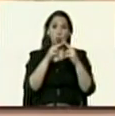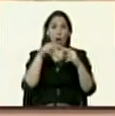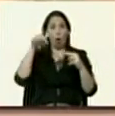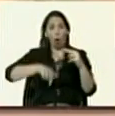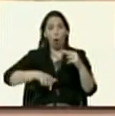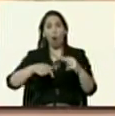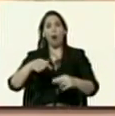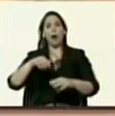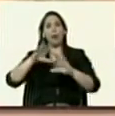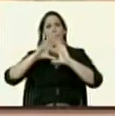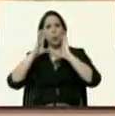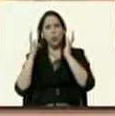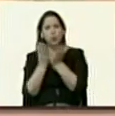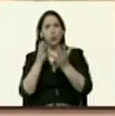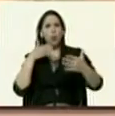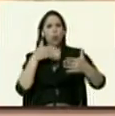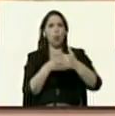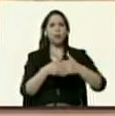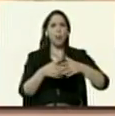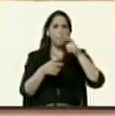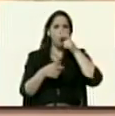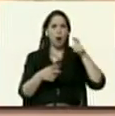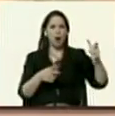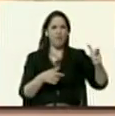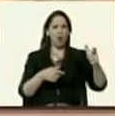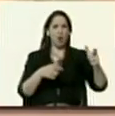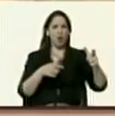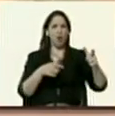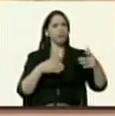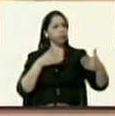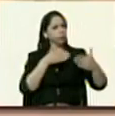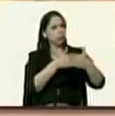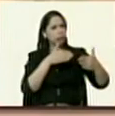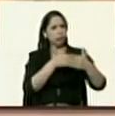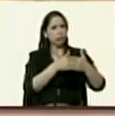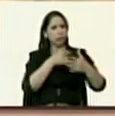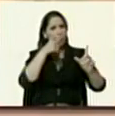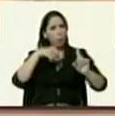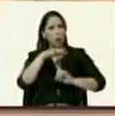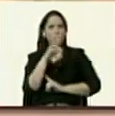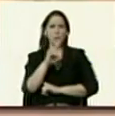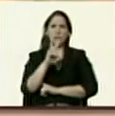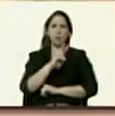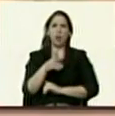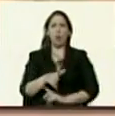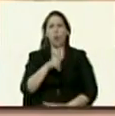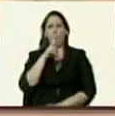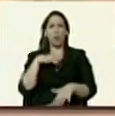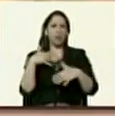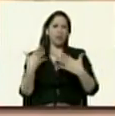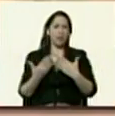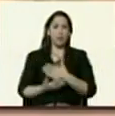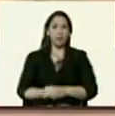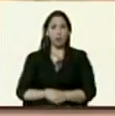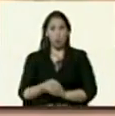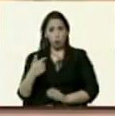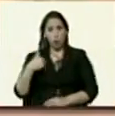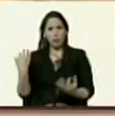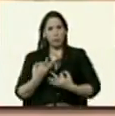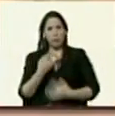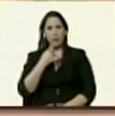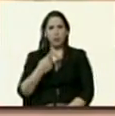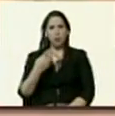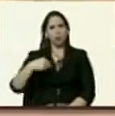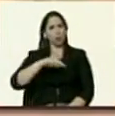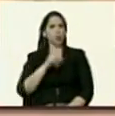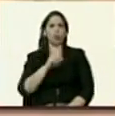La agresión que hay contra el pueblo de Venezuela. Las amenazas que hay contra el pueblo de Venezuela. Y como yo siempre digo, nosotros no nos